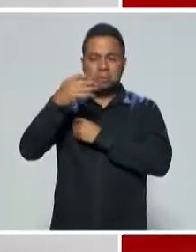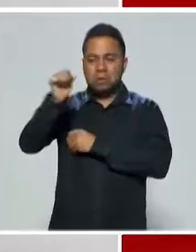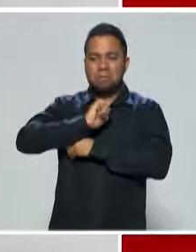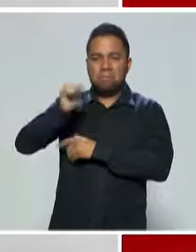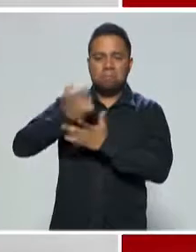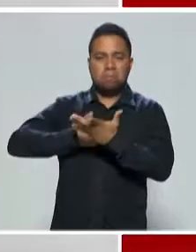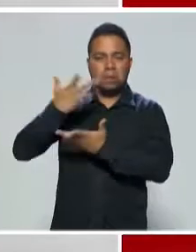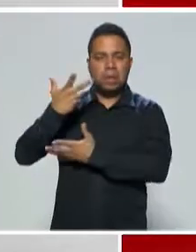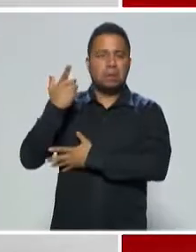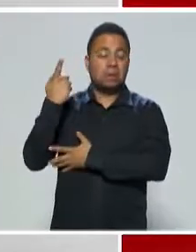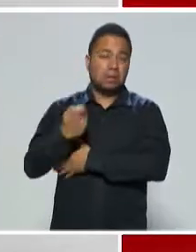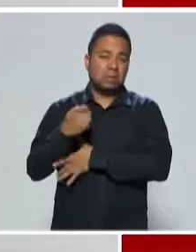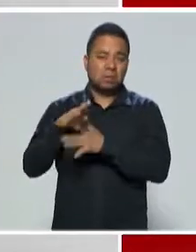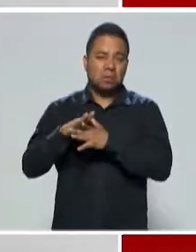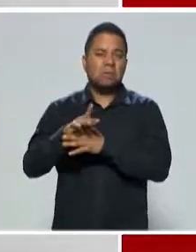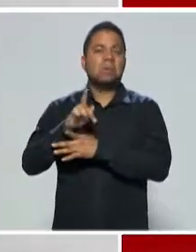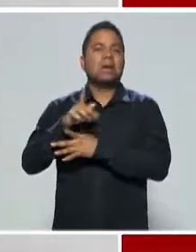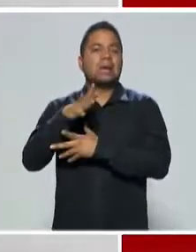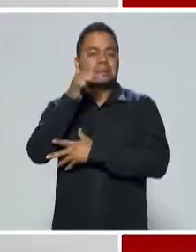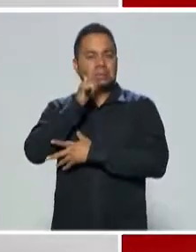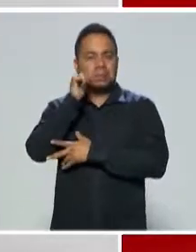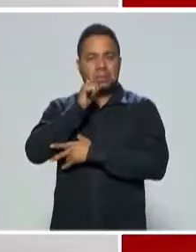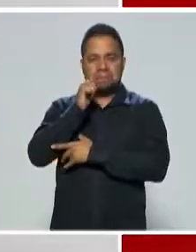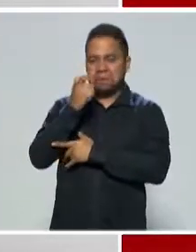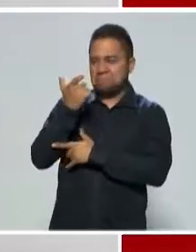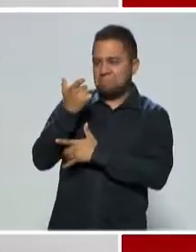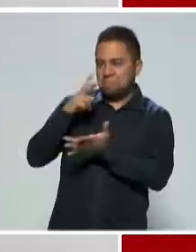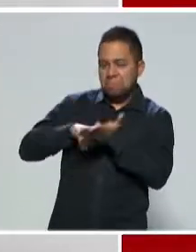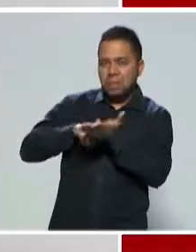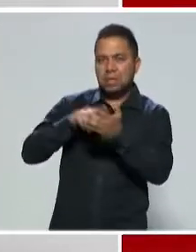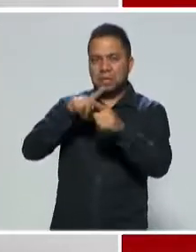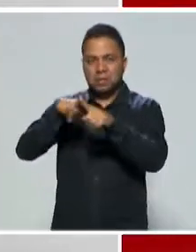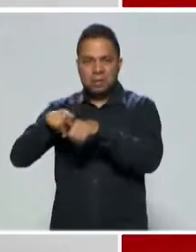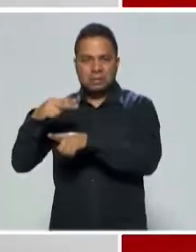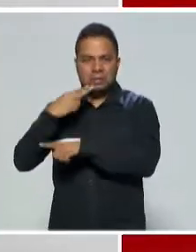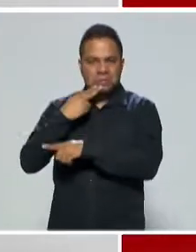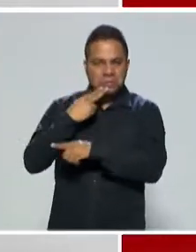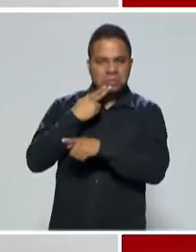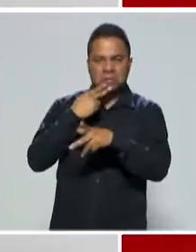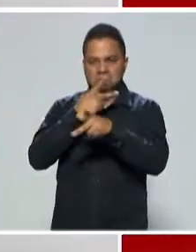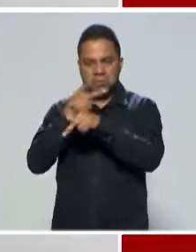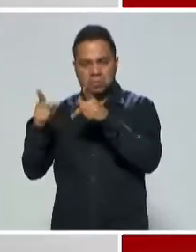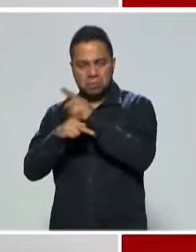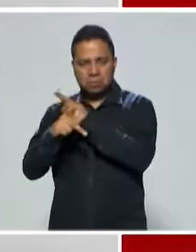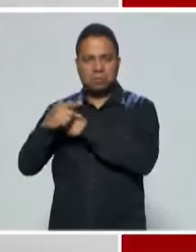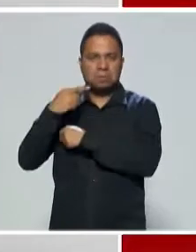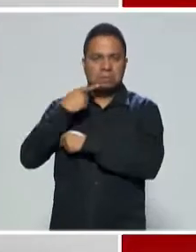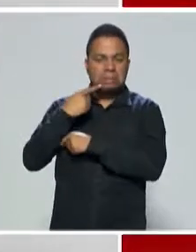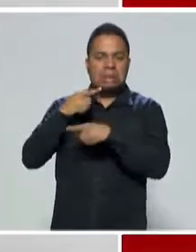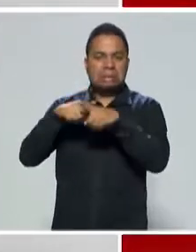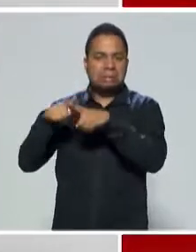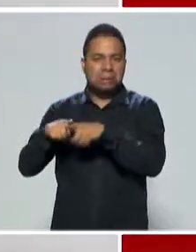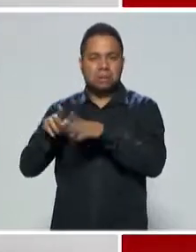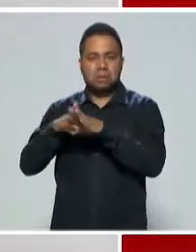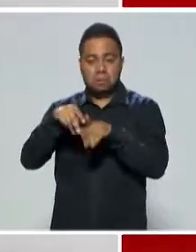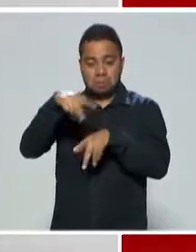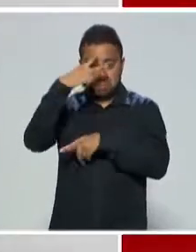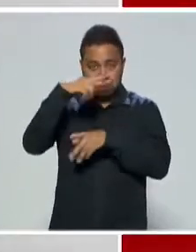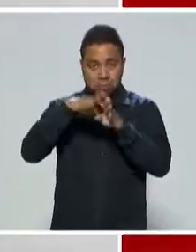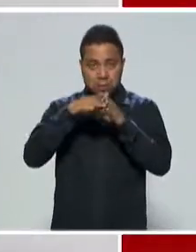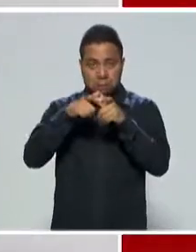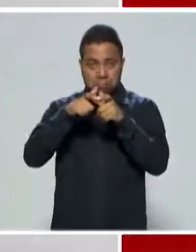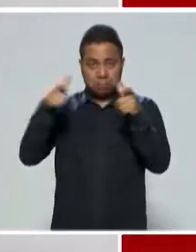es el incremento generalizado de los precios de los bienes y servicios en méxico la tasa promedio de